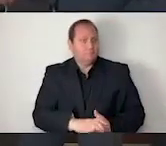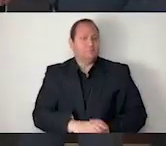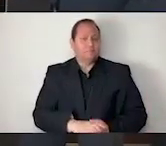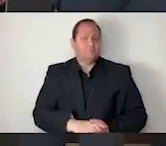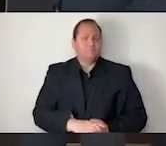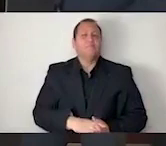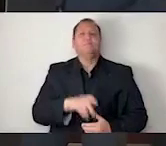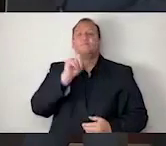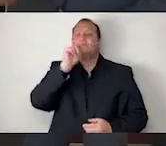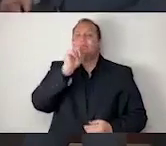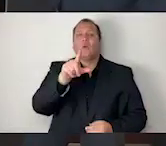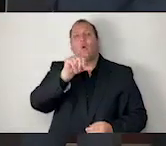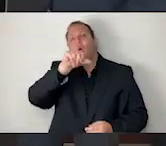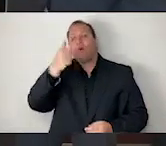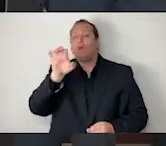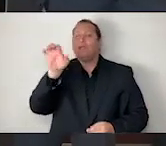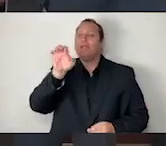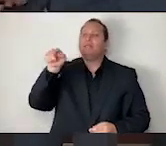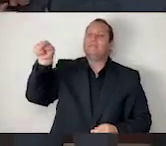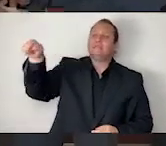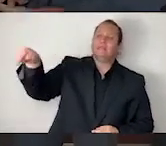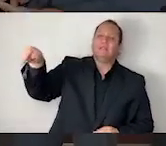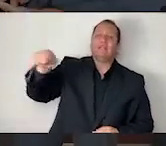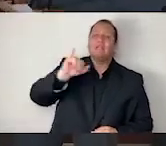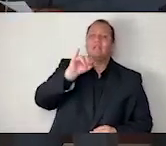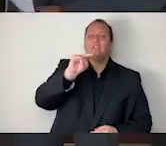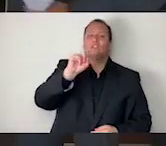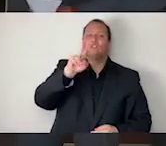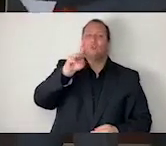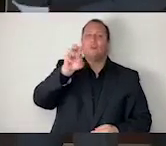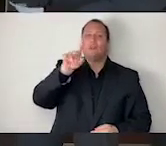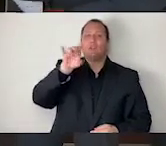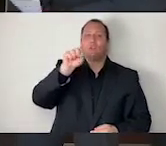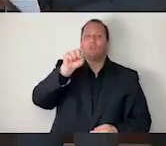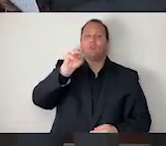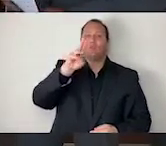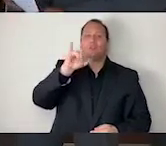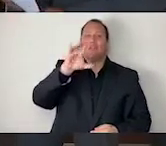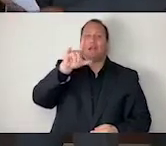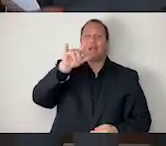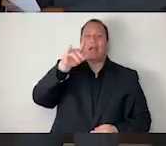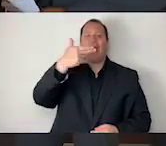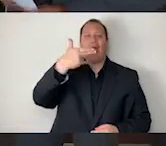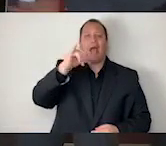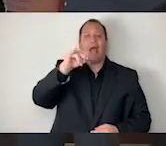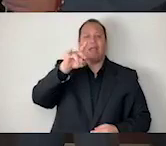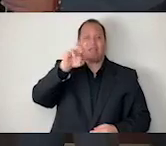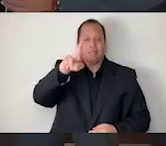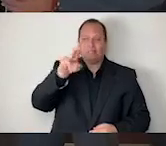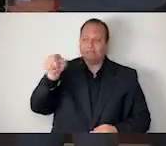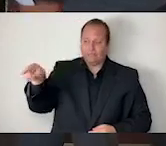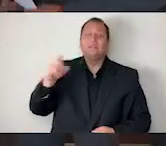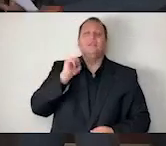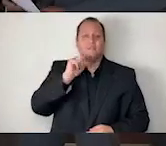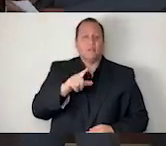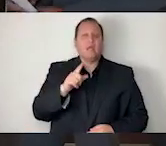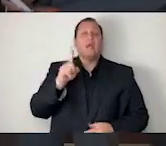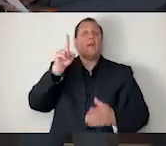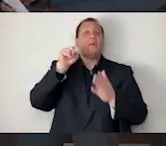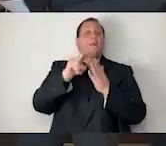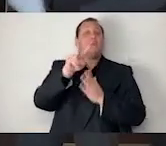este también fue en ensenada instrumentos musicales finder fabricación y ensambles instrumentos musicales de mil